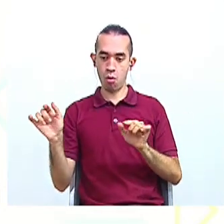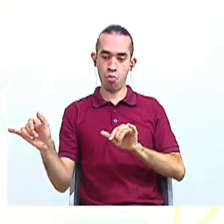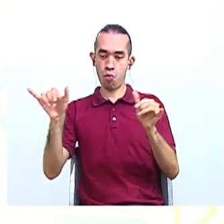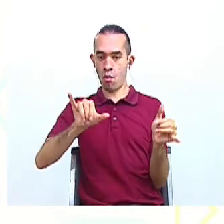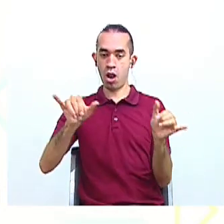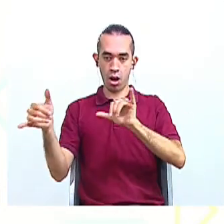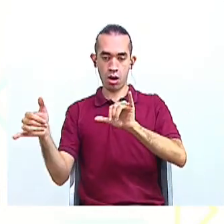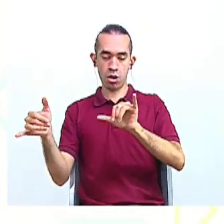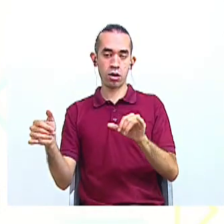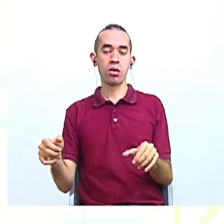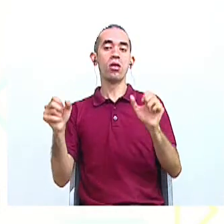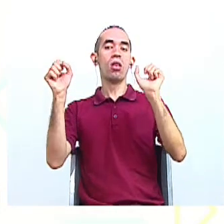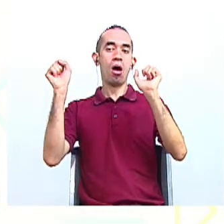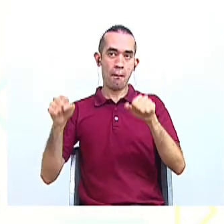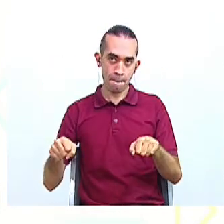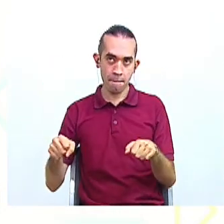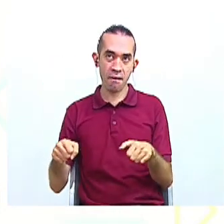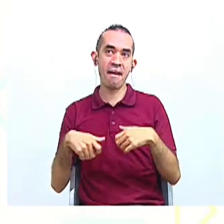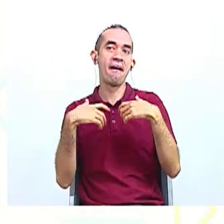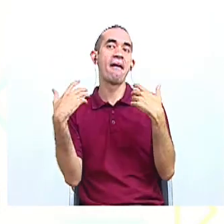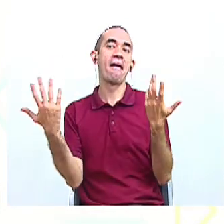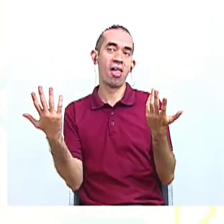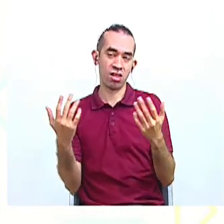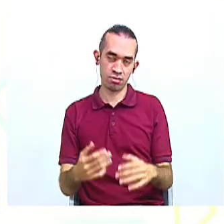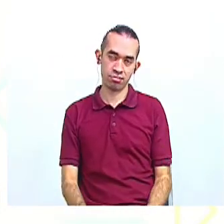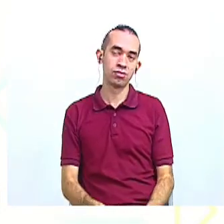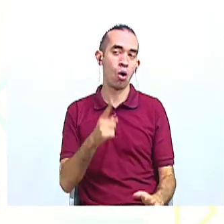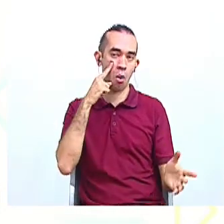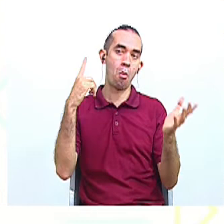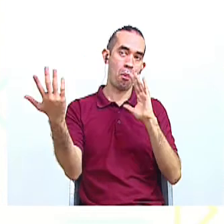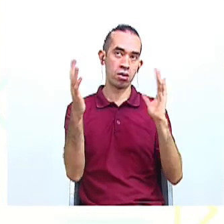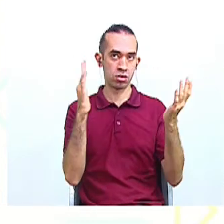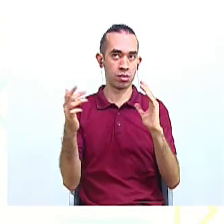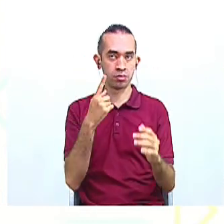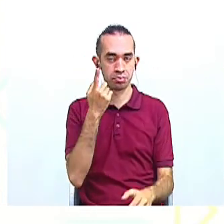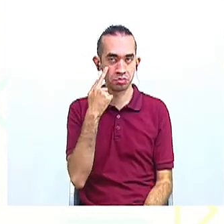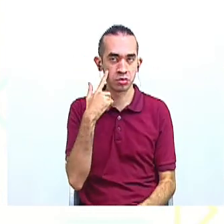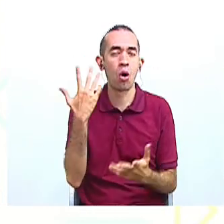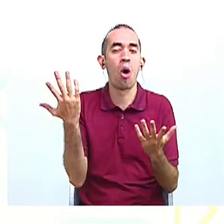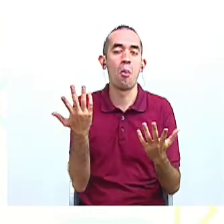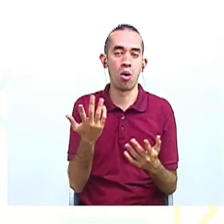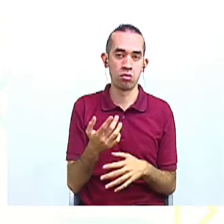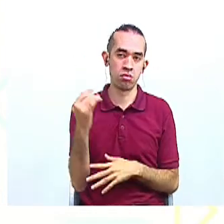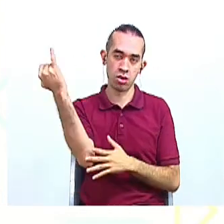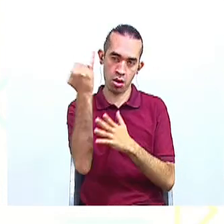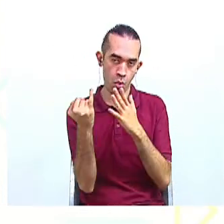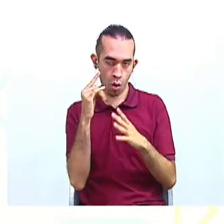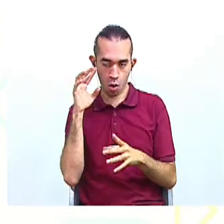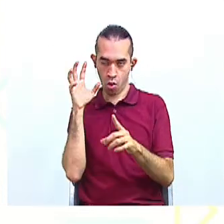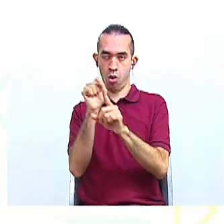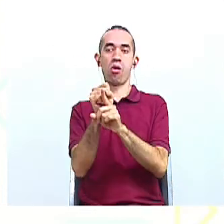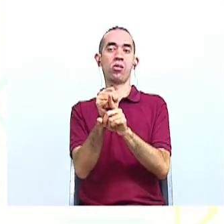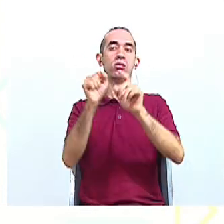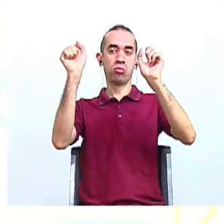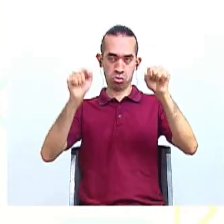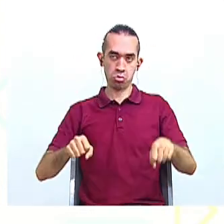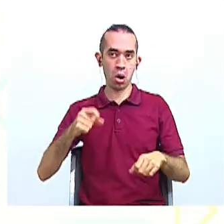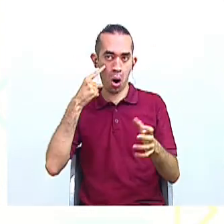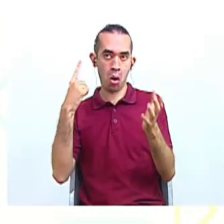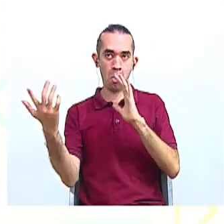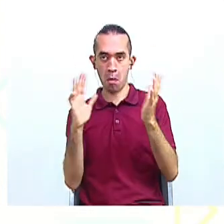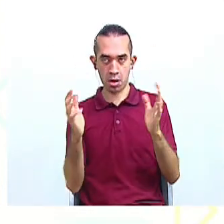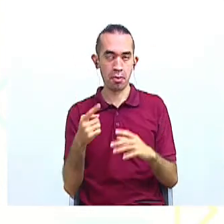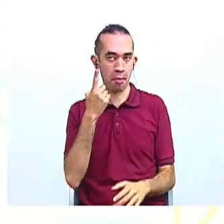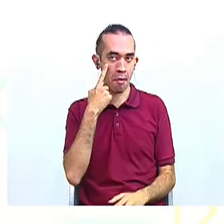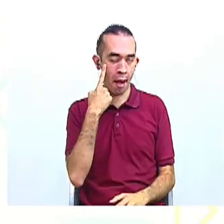que podemos realizar una comparación. Utilizando el dibujo, podemos comparar